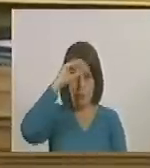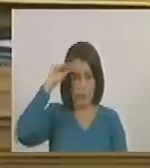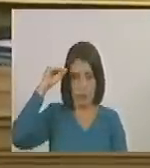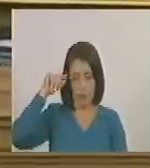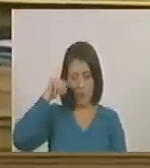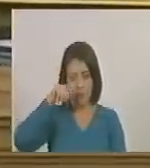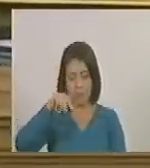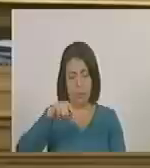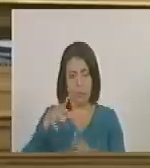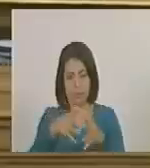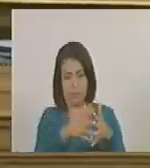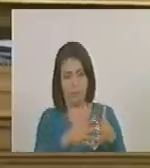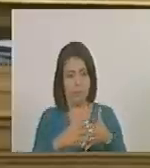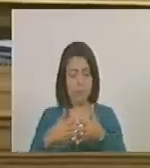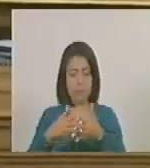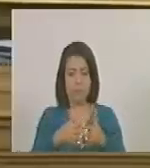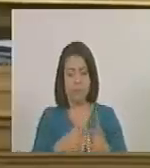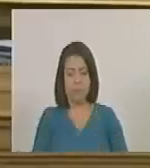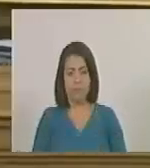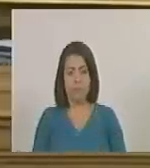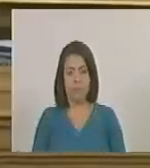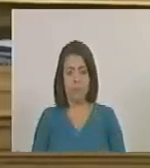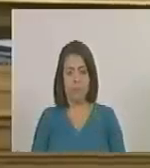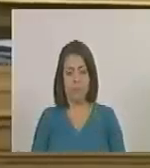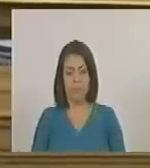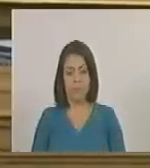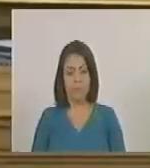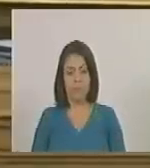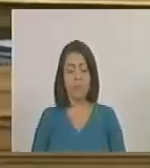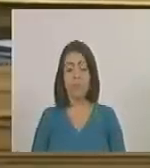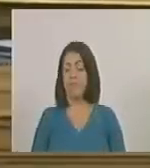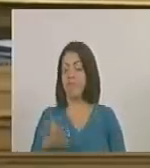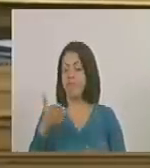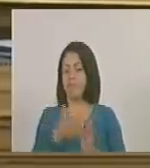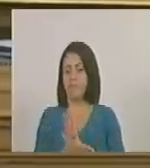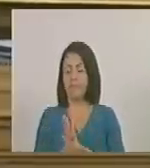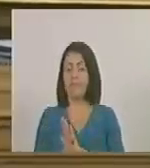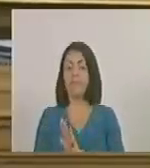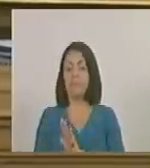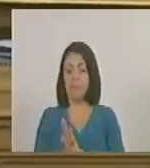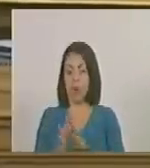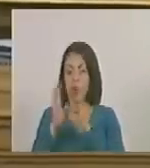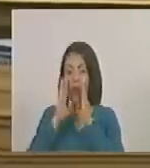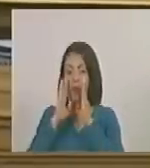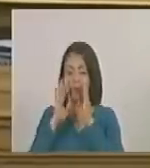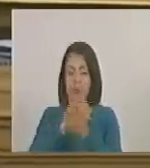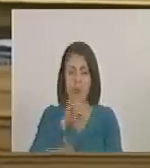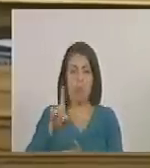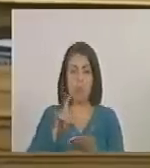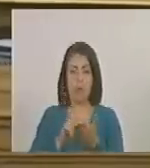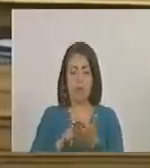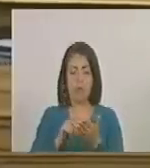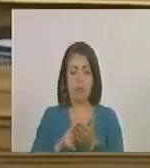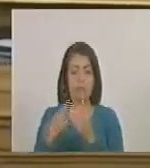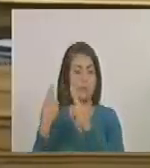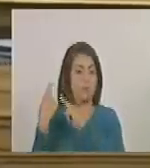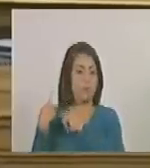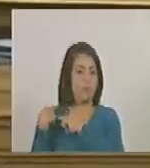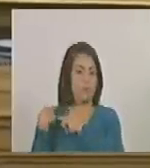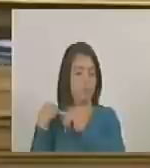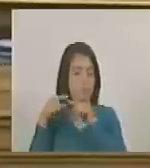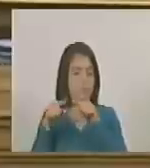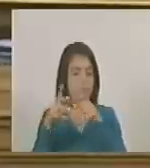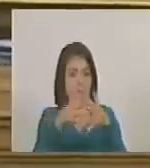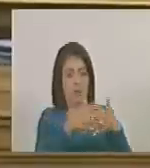Unidos de América, Donald Trump, y que constituye una confesión plena con responsables